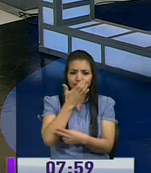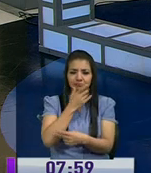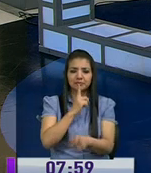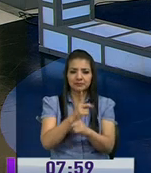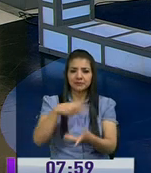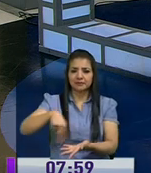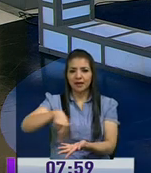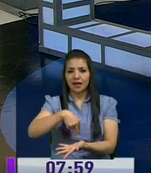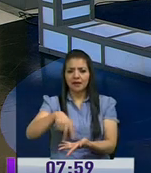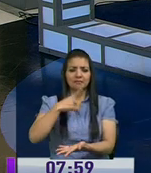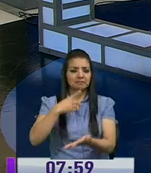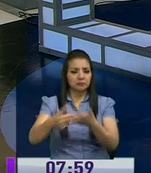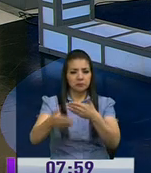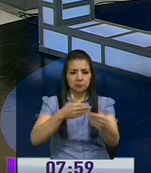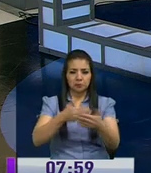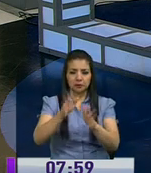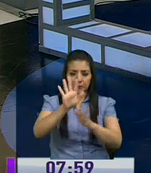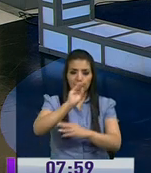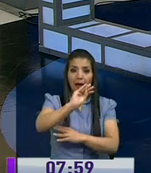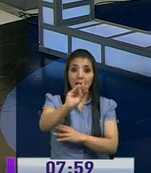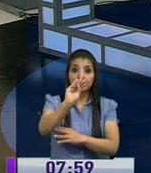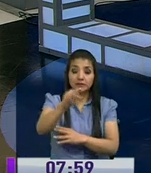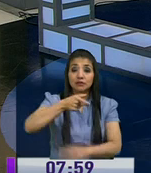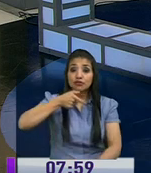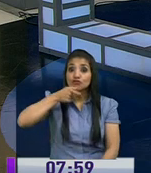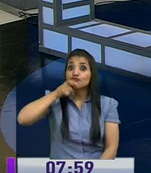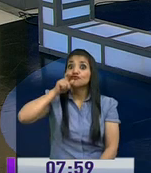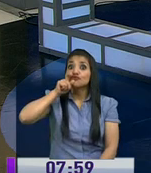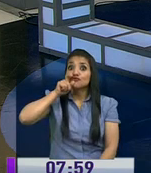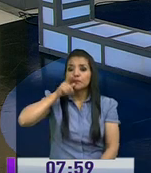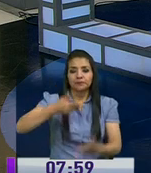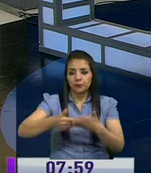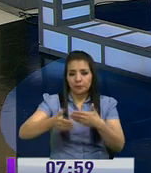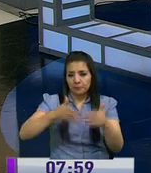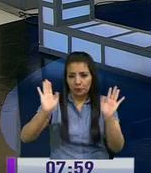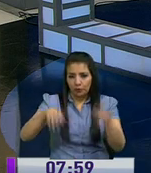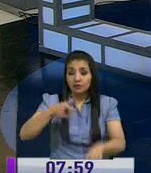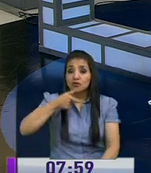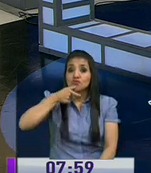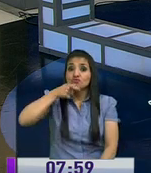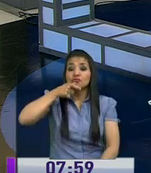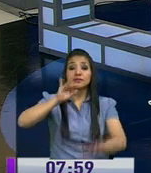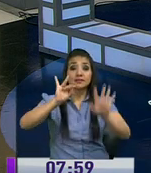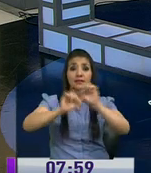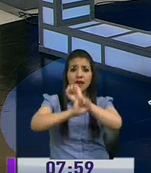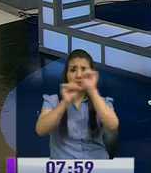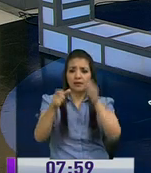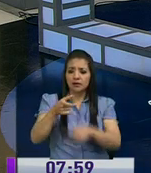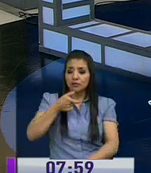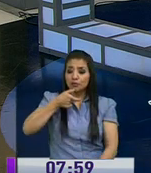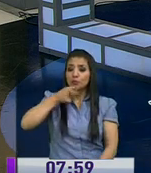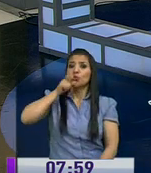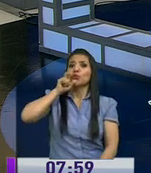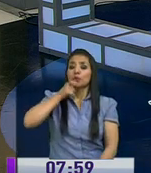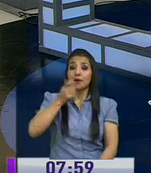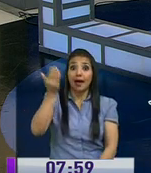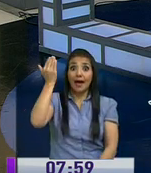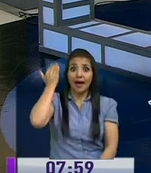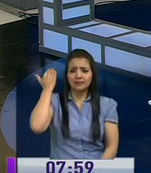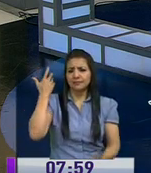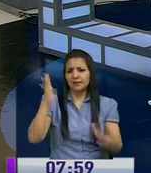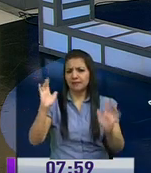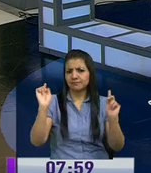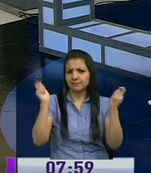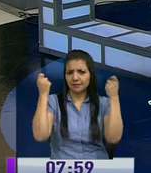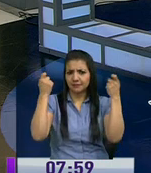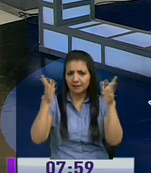le toca bailar. Yo acepto verano. Canelazo con piquete, mínimo. 7 de la mañana. En épocas anteriores ya era fiesta.